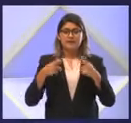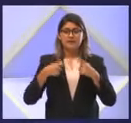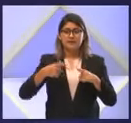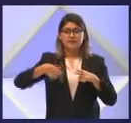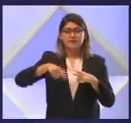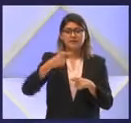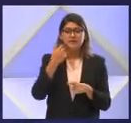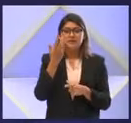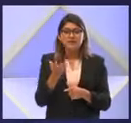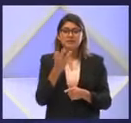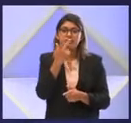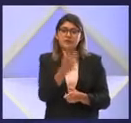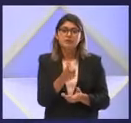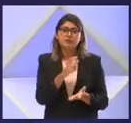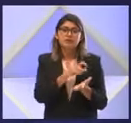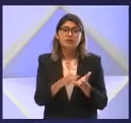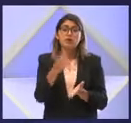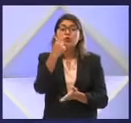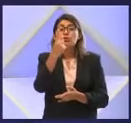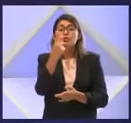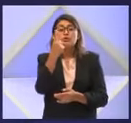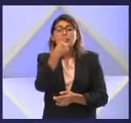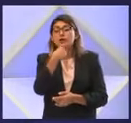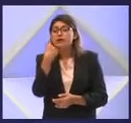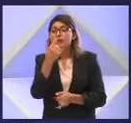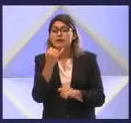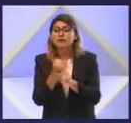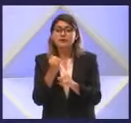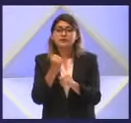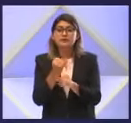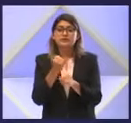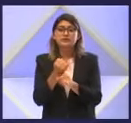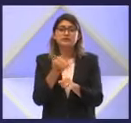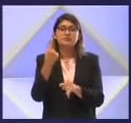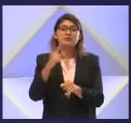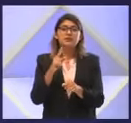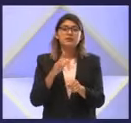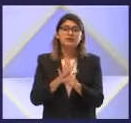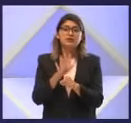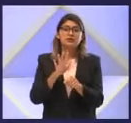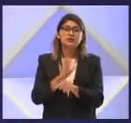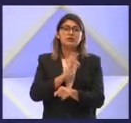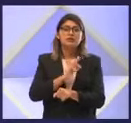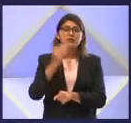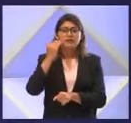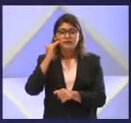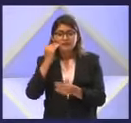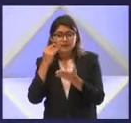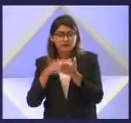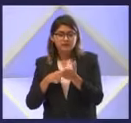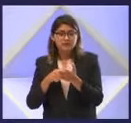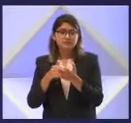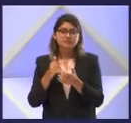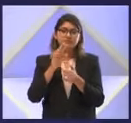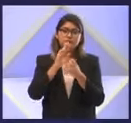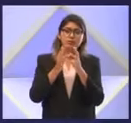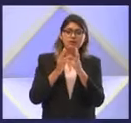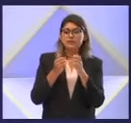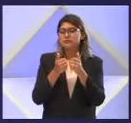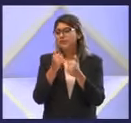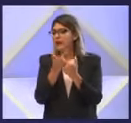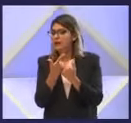prefiere comprar una hora de internet porque es suficiente para revisar facebook mandar algunos mensajes de whatsapp